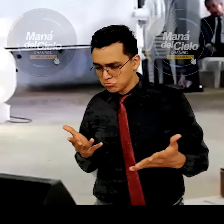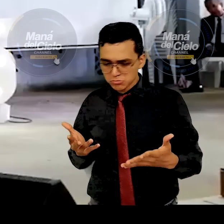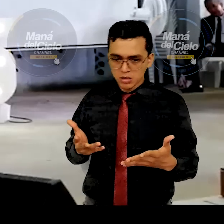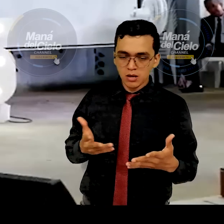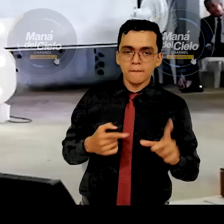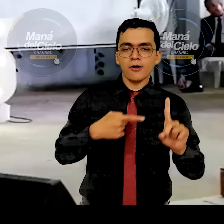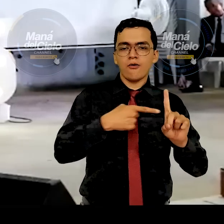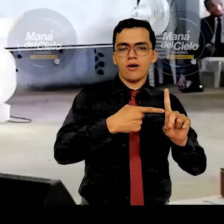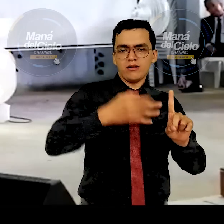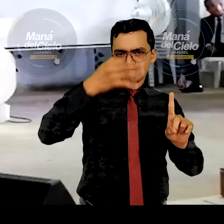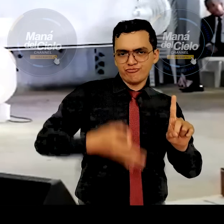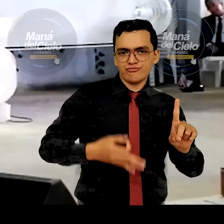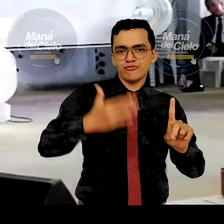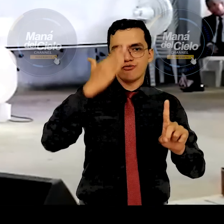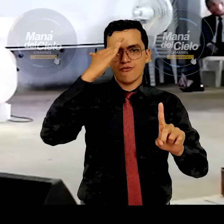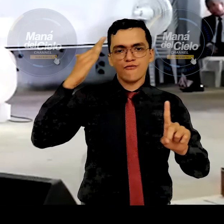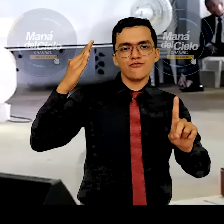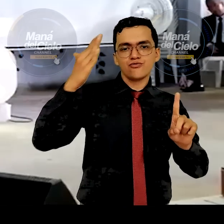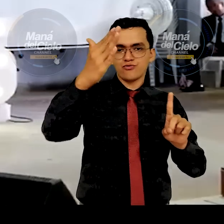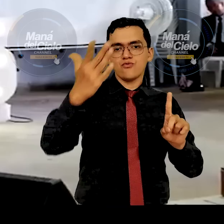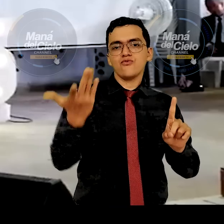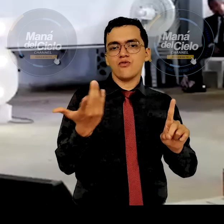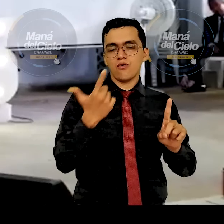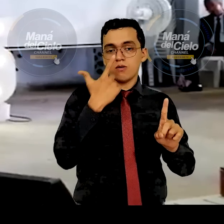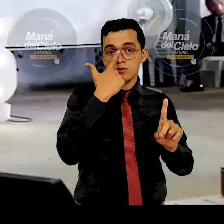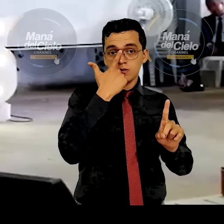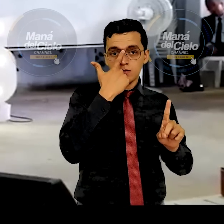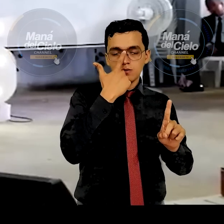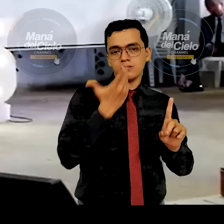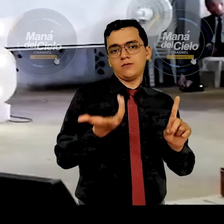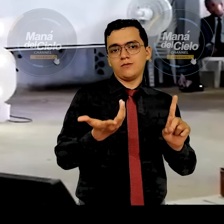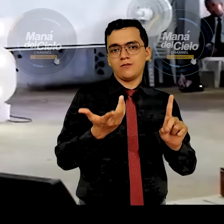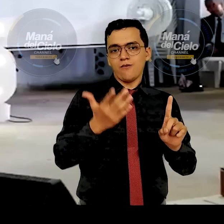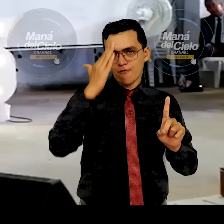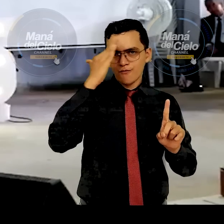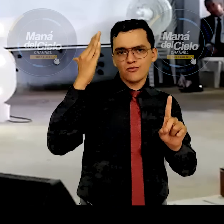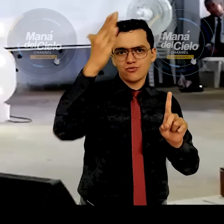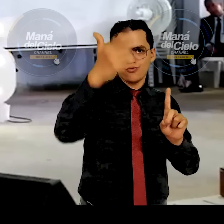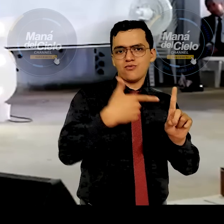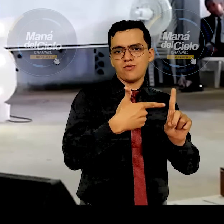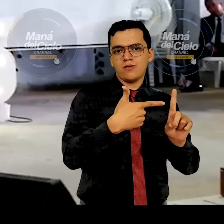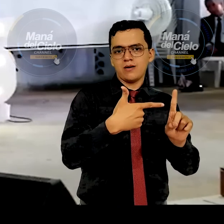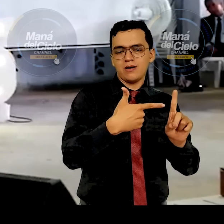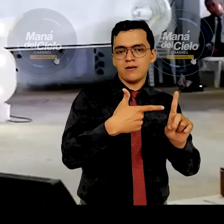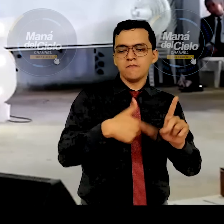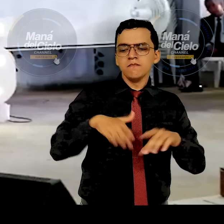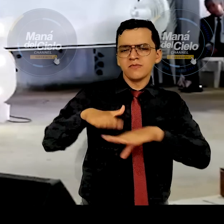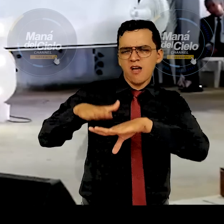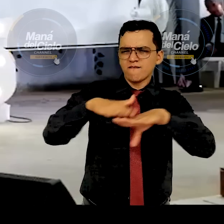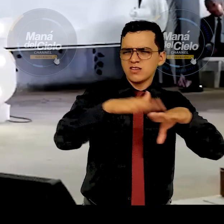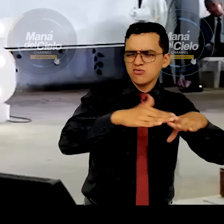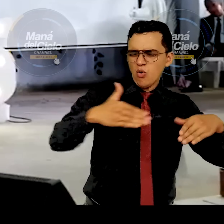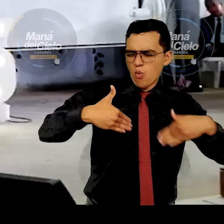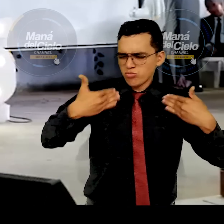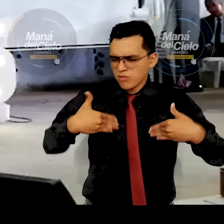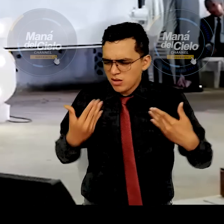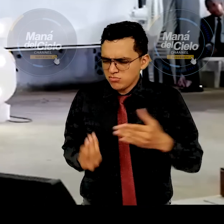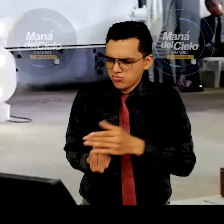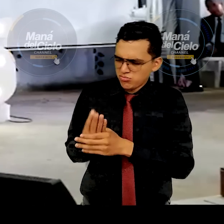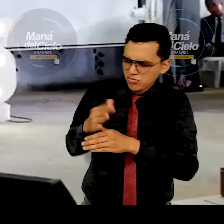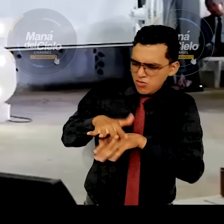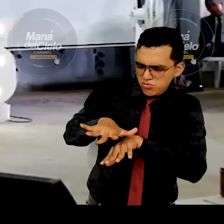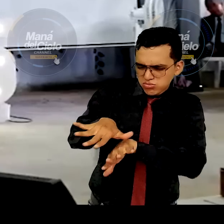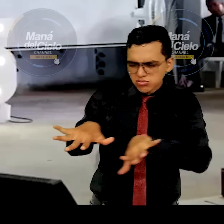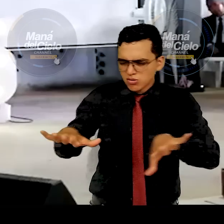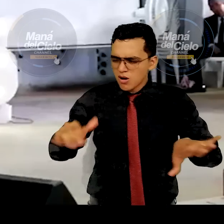otro. Tengo enfrente una realidad que no la puedo negar. Mano, que usted tiene